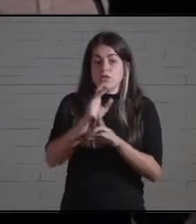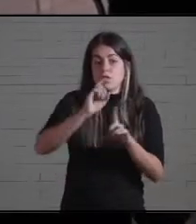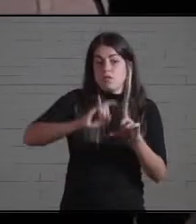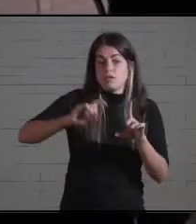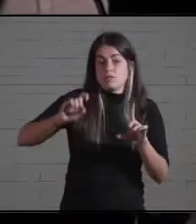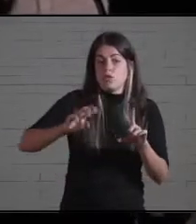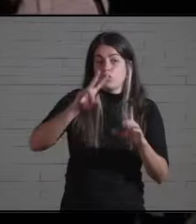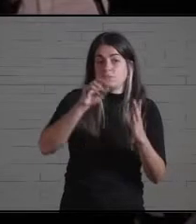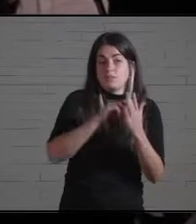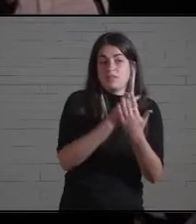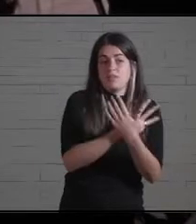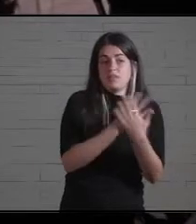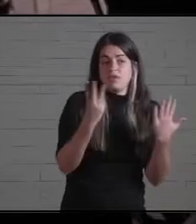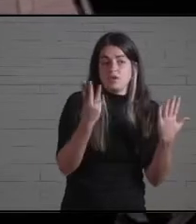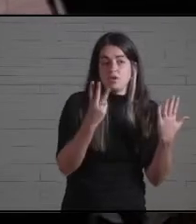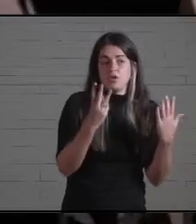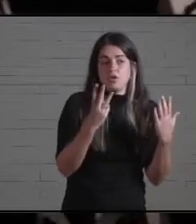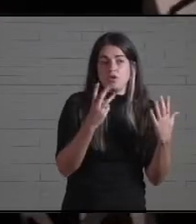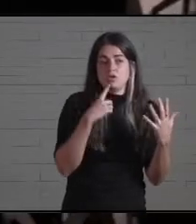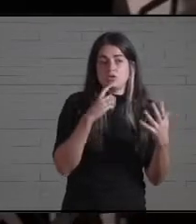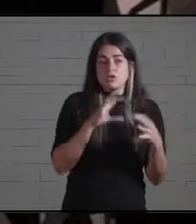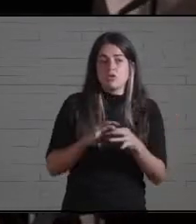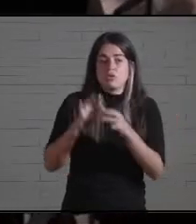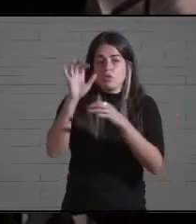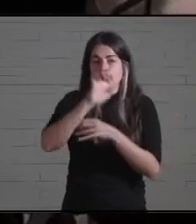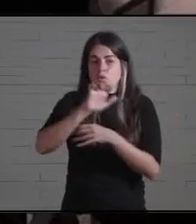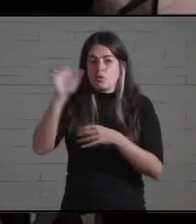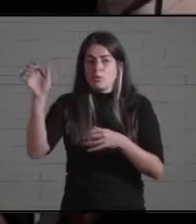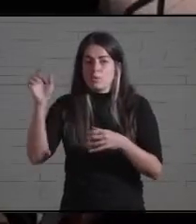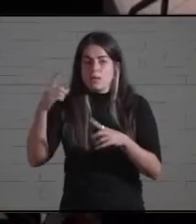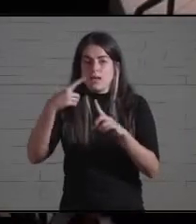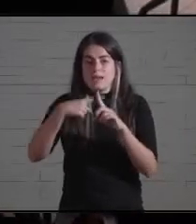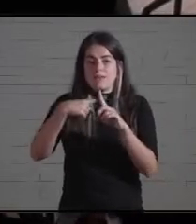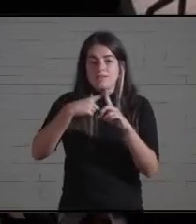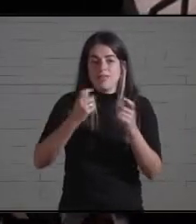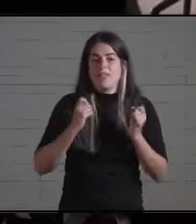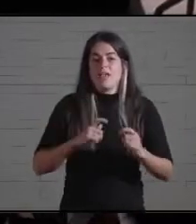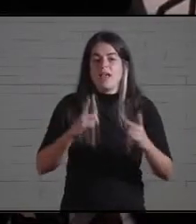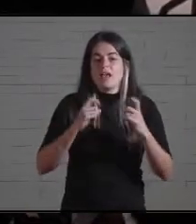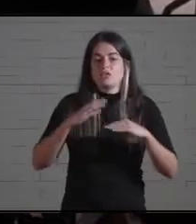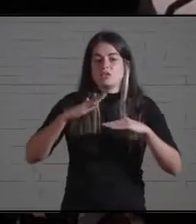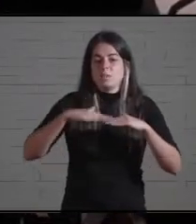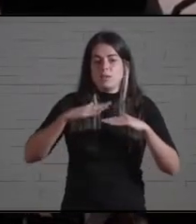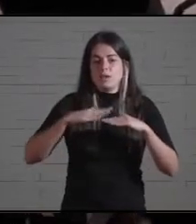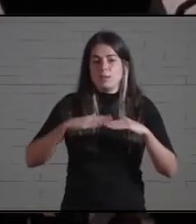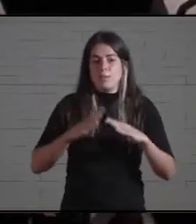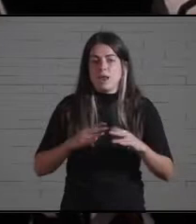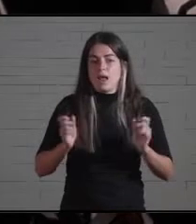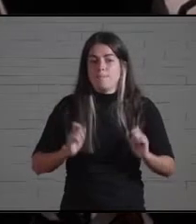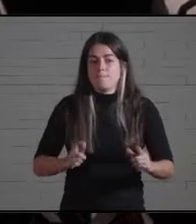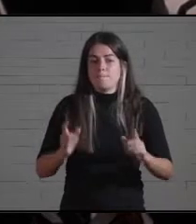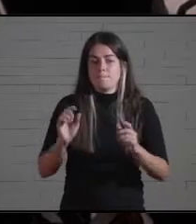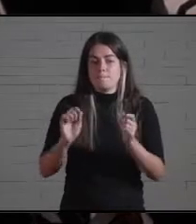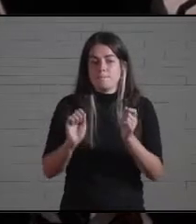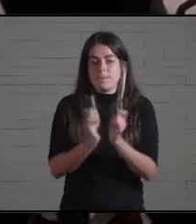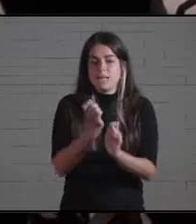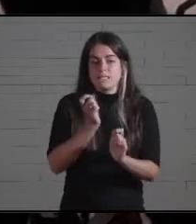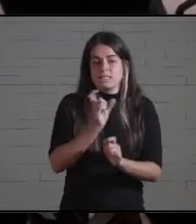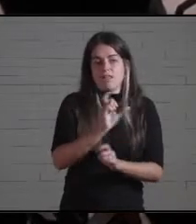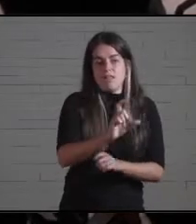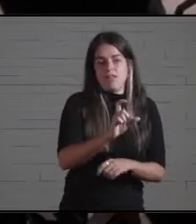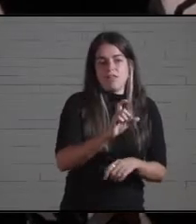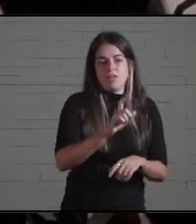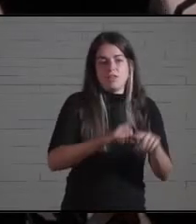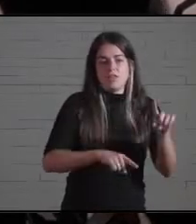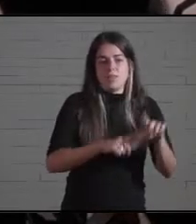en 2018 entre los países de la Unión Europea con menor nivel de gasto en prestaciones monetarias en familia por